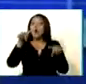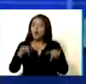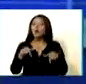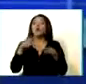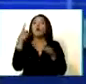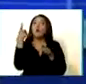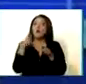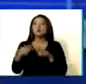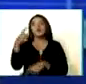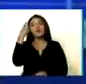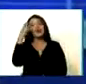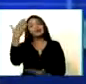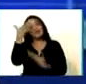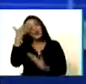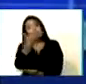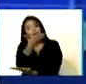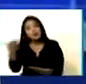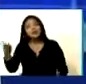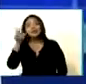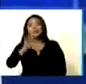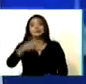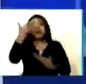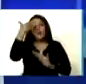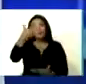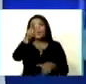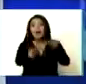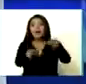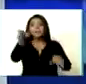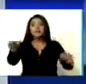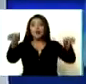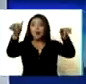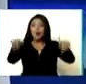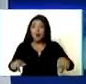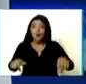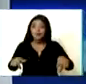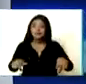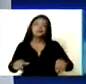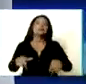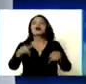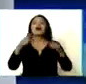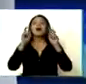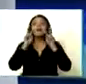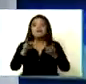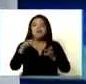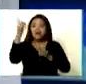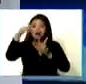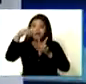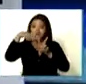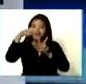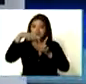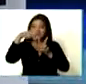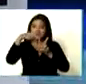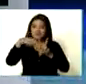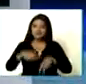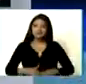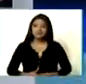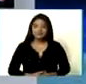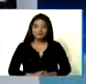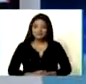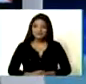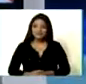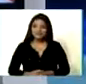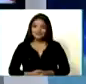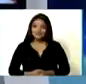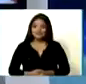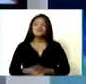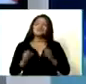pauta de hoy, saludándolos a ustedes, saludando también a toda la gente que se incorpora a esta hora a la programación de Venezolana de Televisión